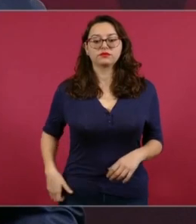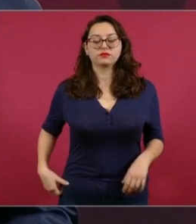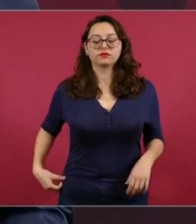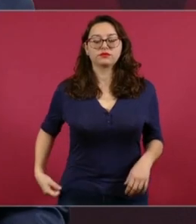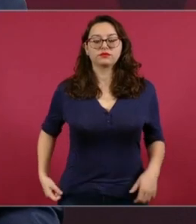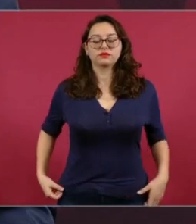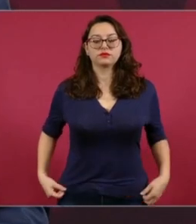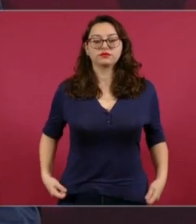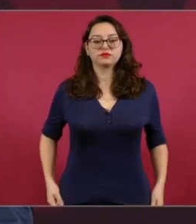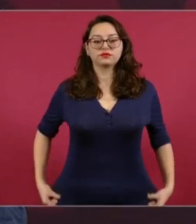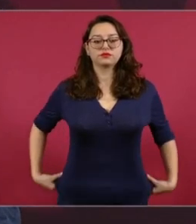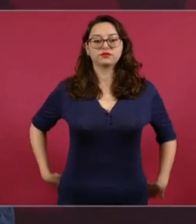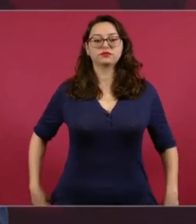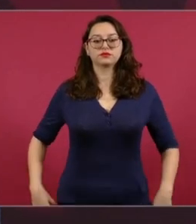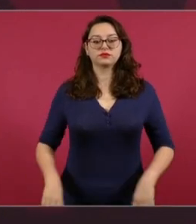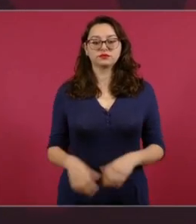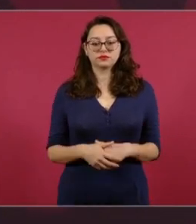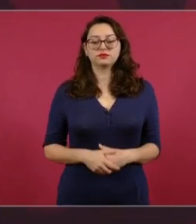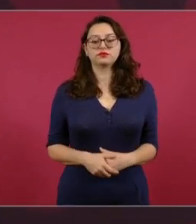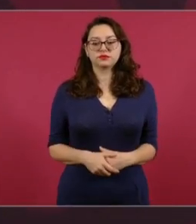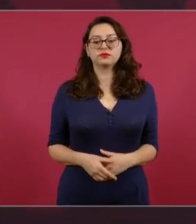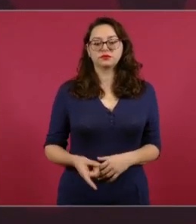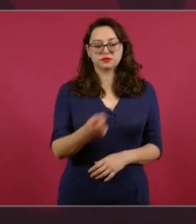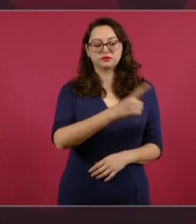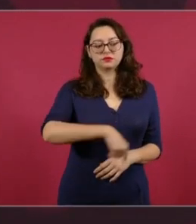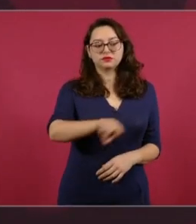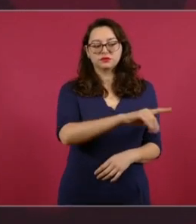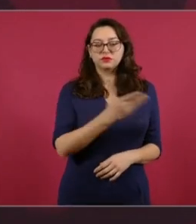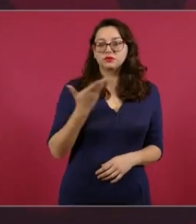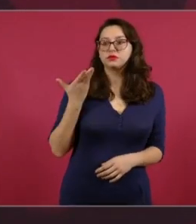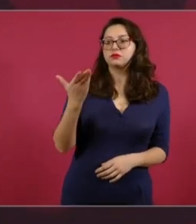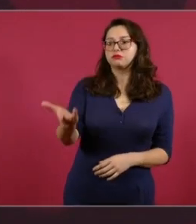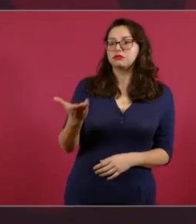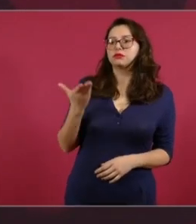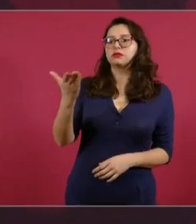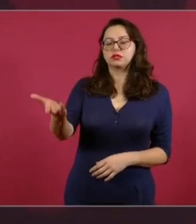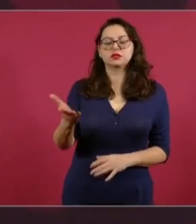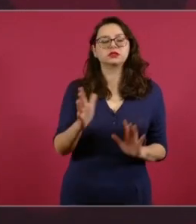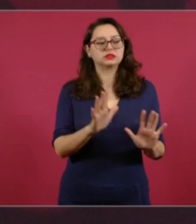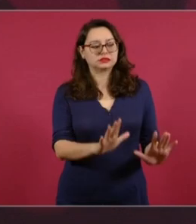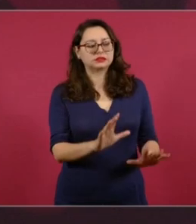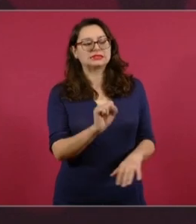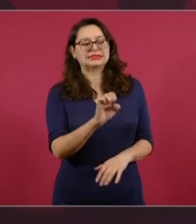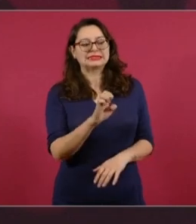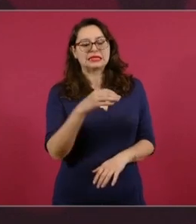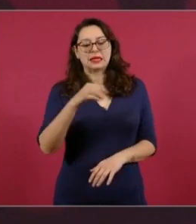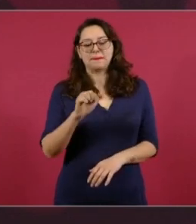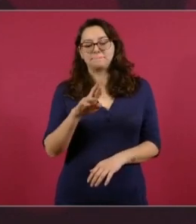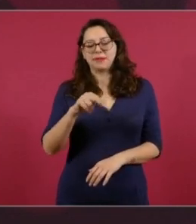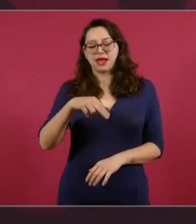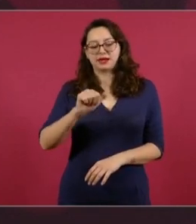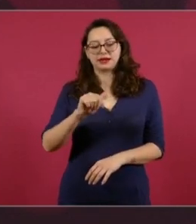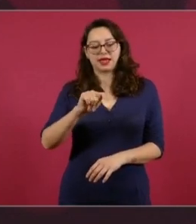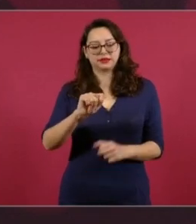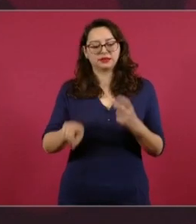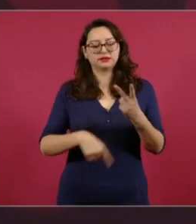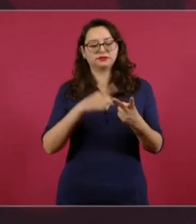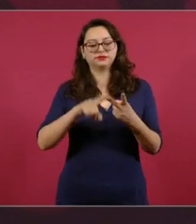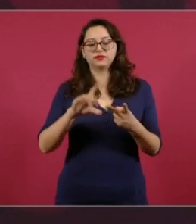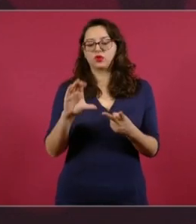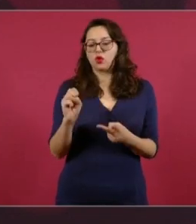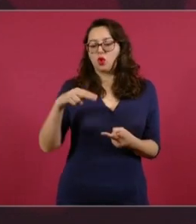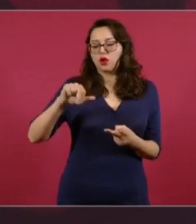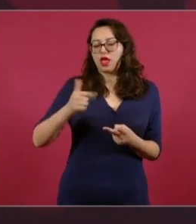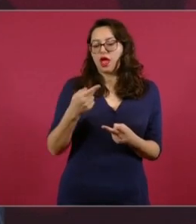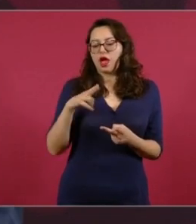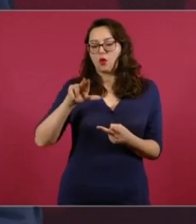demanda que se tiene que analizar en la Secretaría de Medio Ambiente y en Conagua para